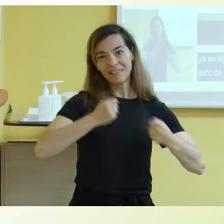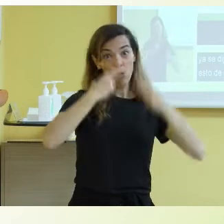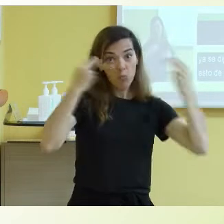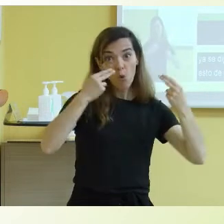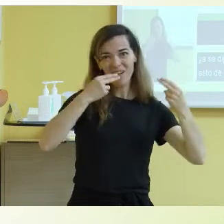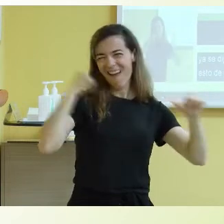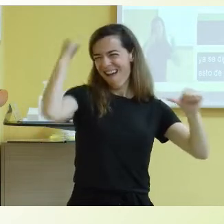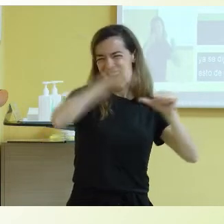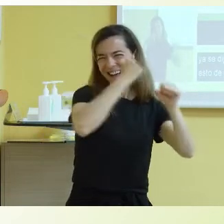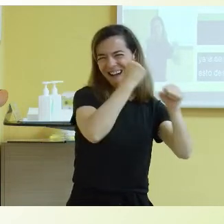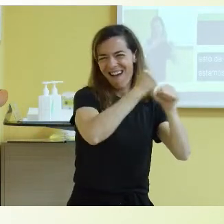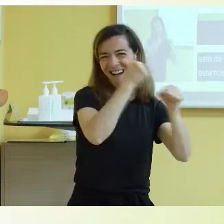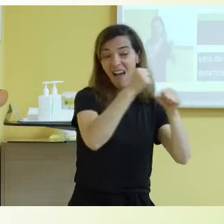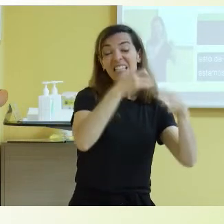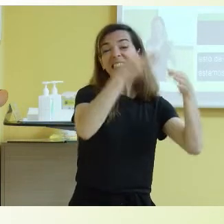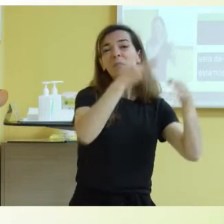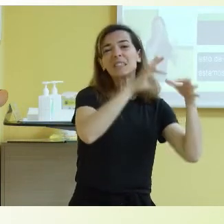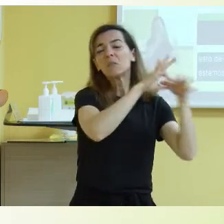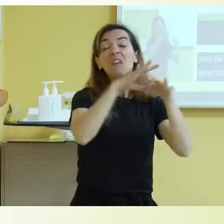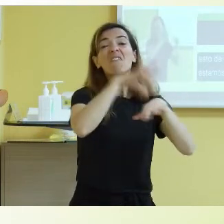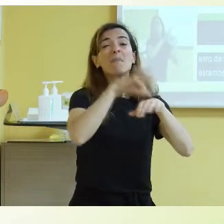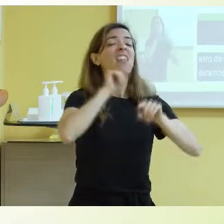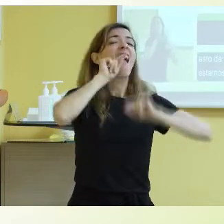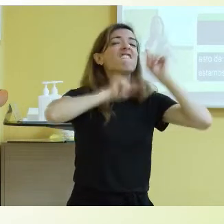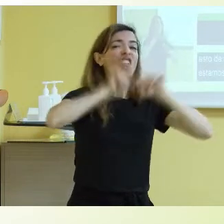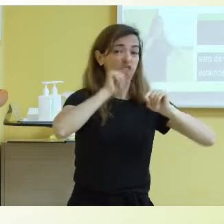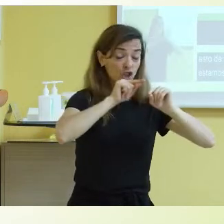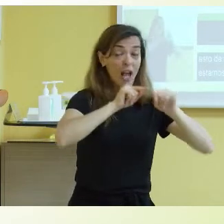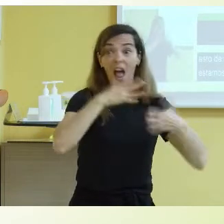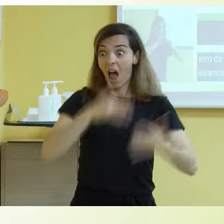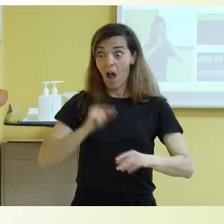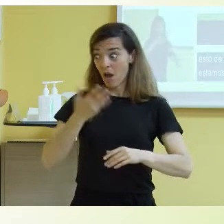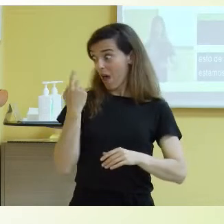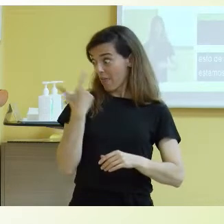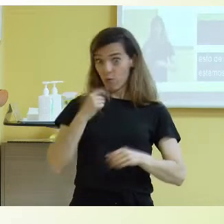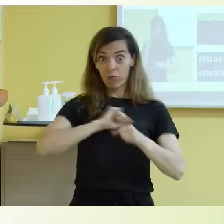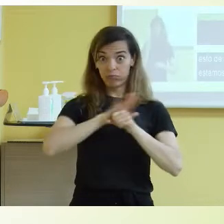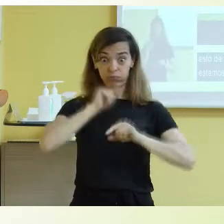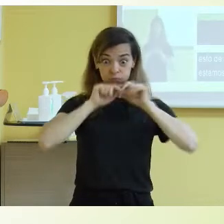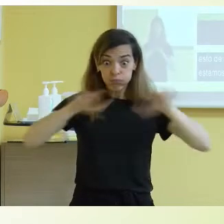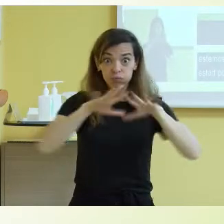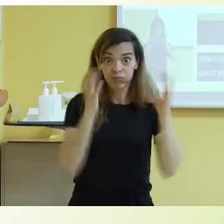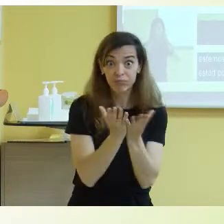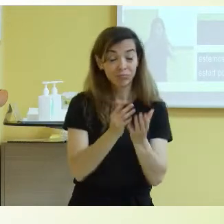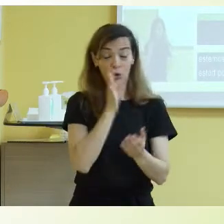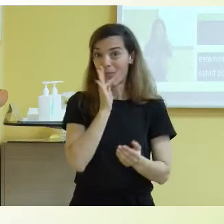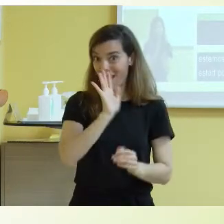han movido en el marco de las enfermedades infecciosas. Y como ahora tenemos una pandemia que acabamos de pasar y todavía no hemos terminado de machacarla del